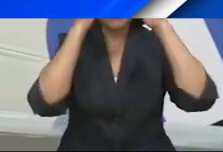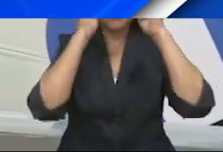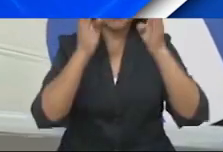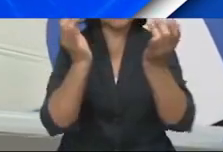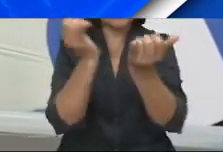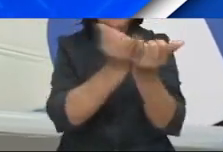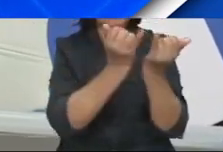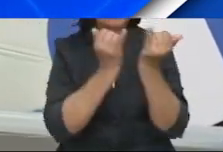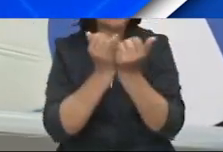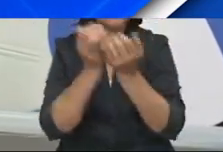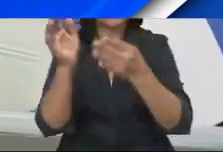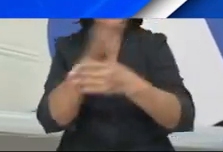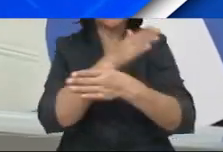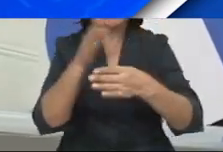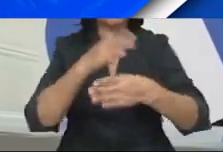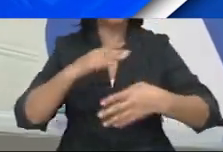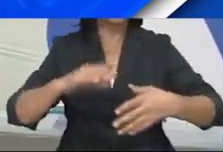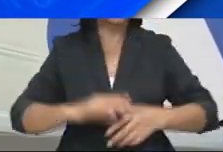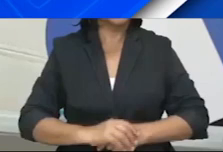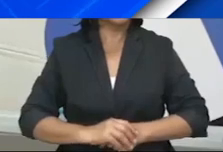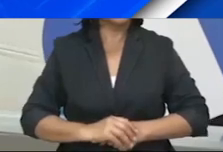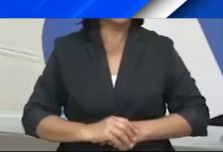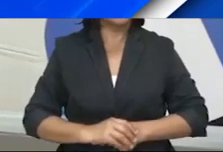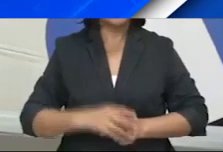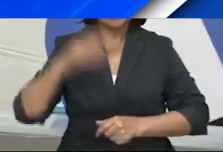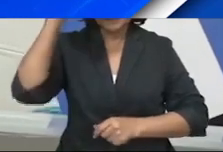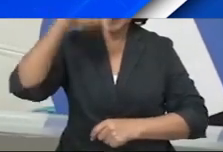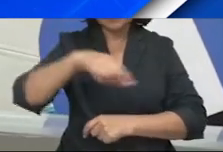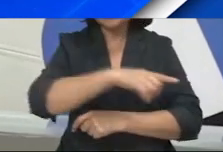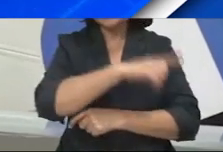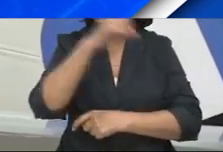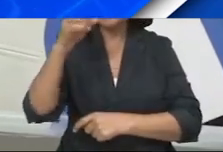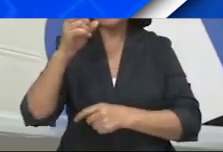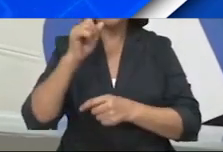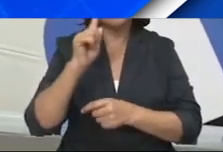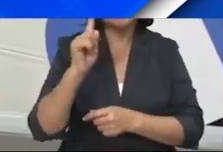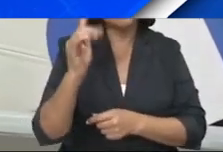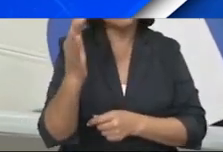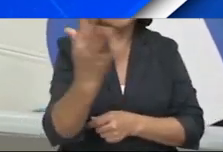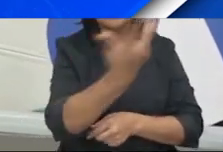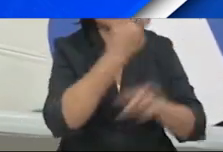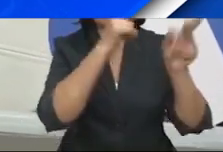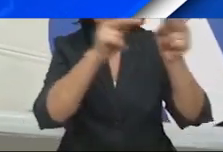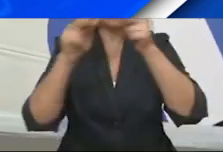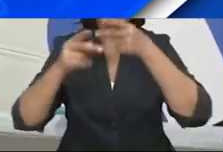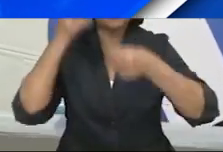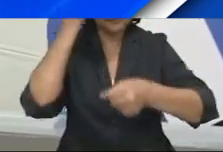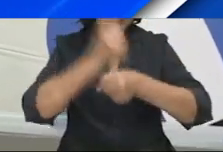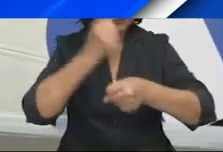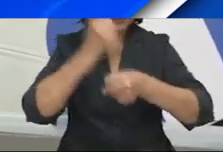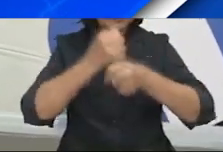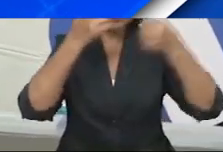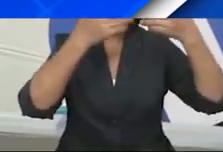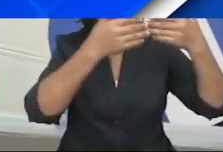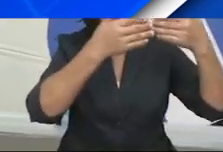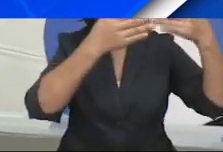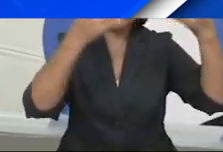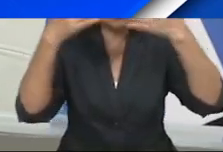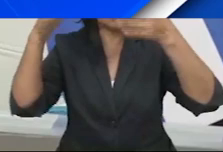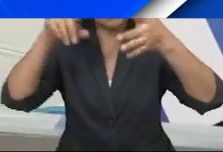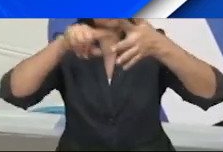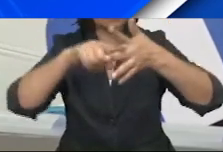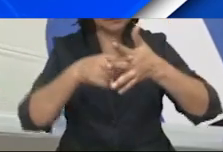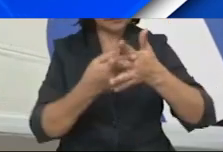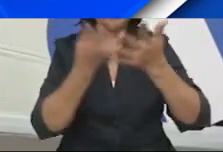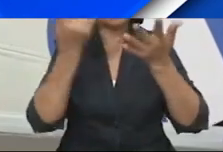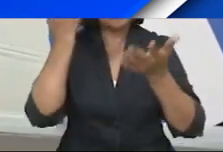servicios sanitarios, etcétera. Hoy, que a los trabajadores en general se nos abren los espacios para